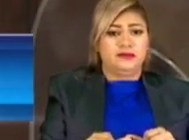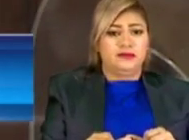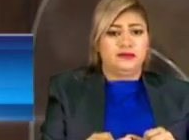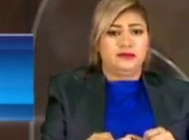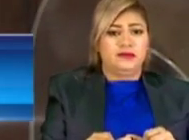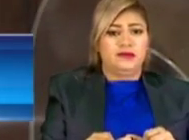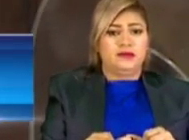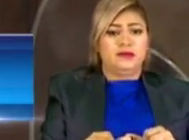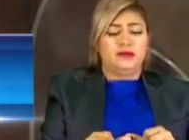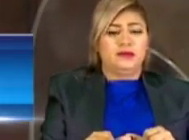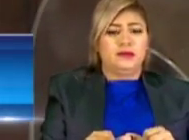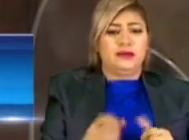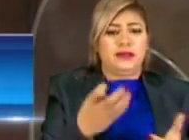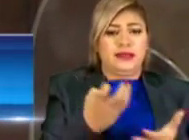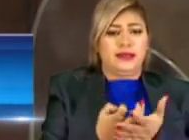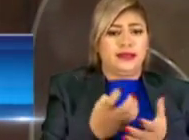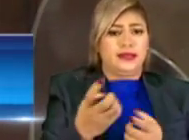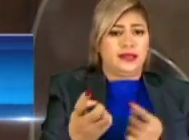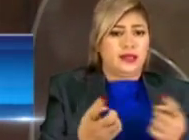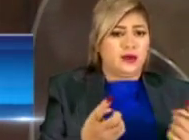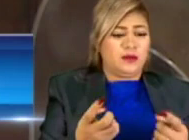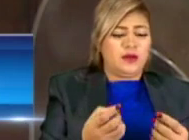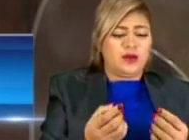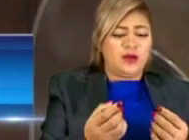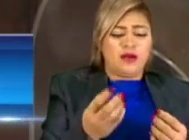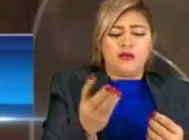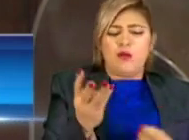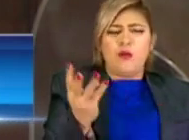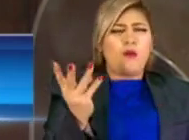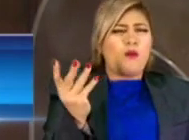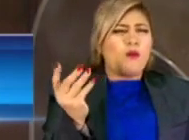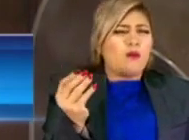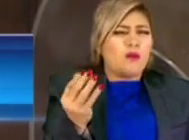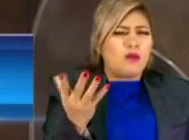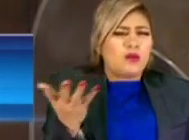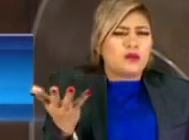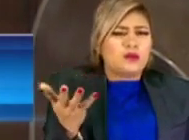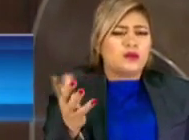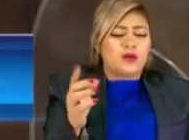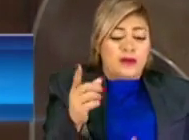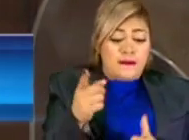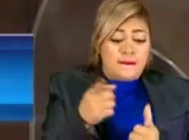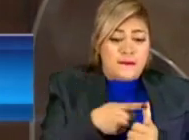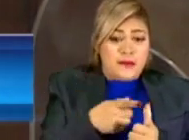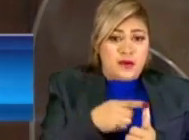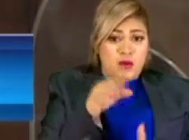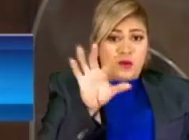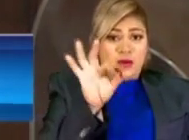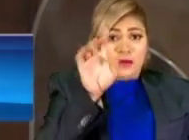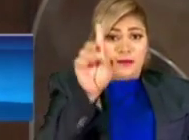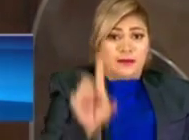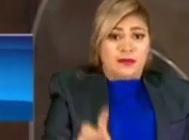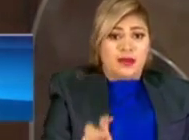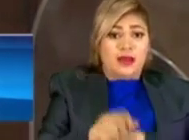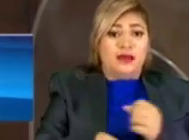En el aspecto económico, las cifras durante los primeros 9 meses del 2021